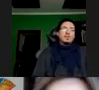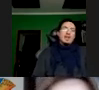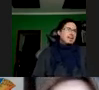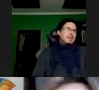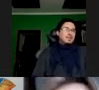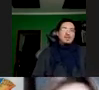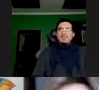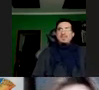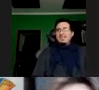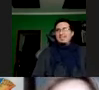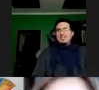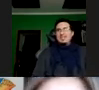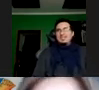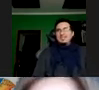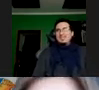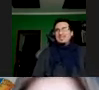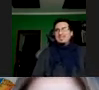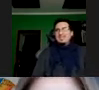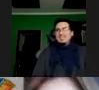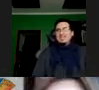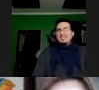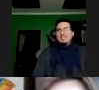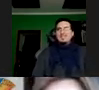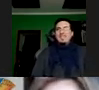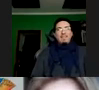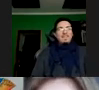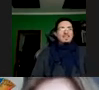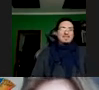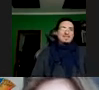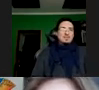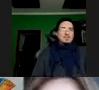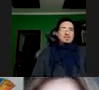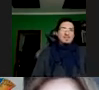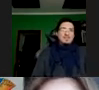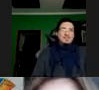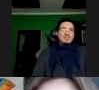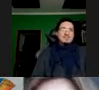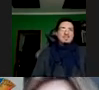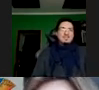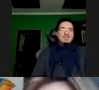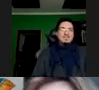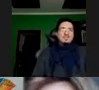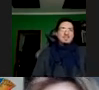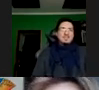Basta que anoten que muestra ese plano de elevación. Entonces ahí uno sabe para qué